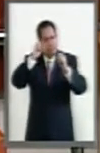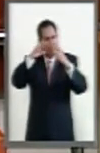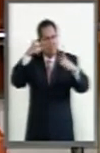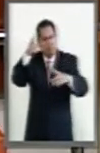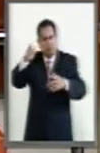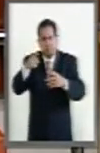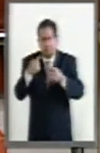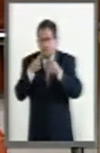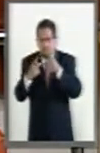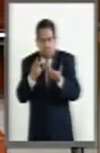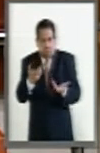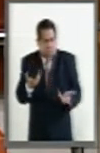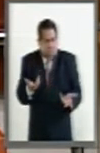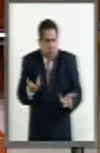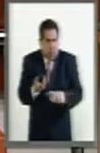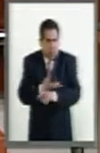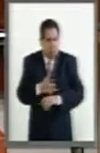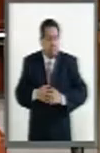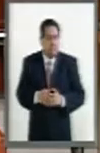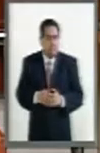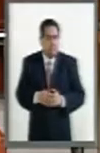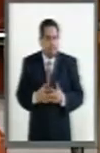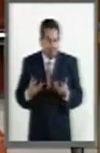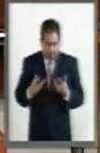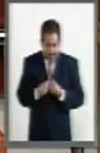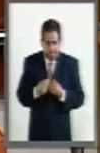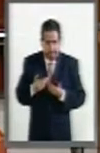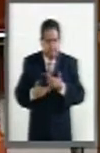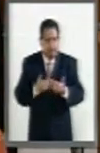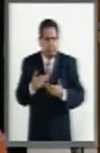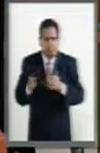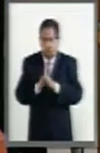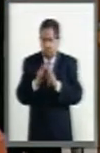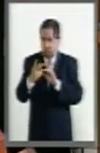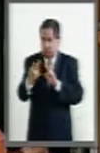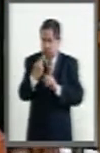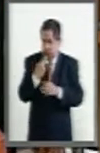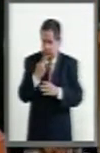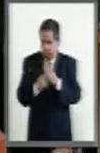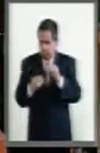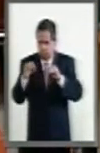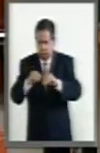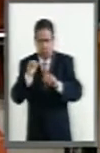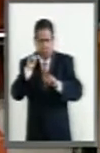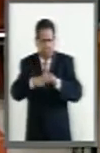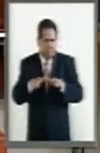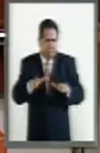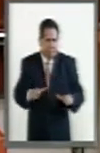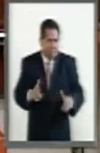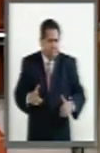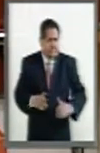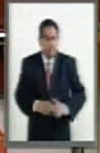esta situación y conjuntamente establecer algunas medidas.